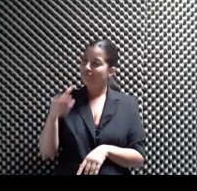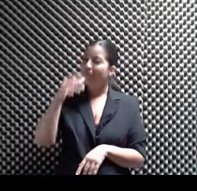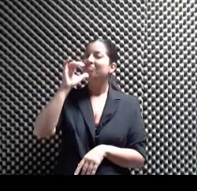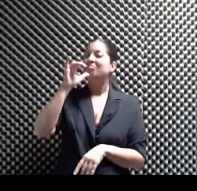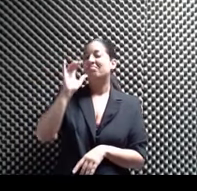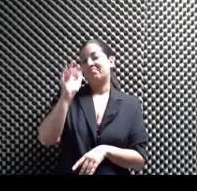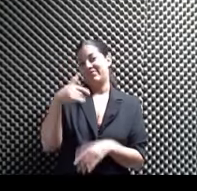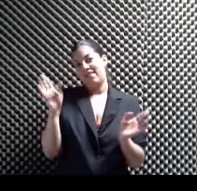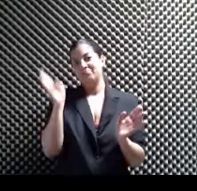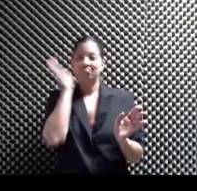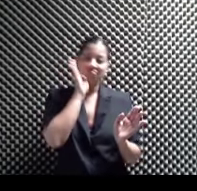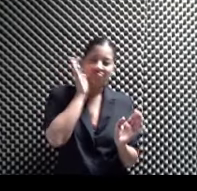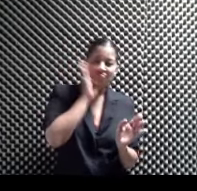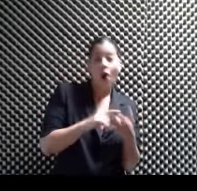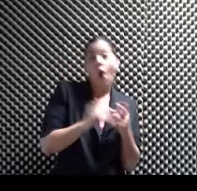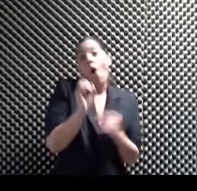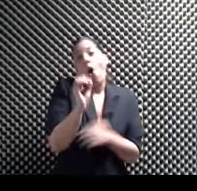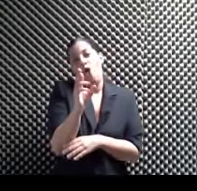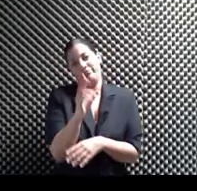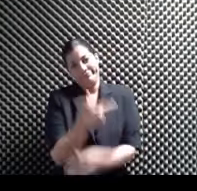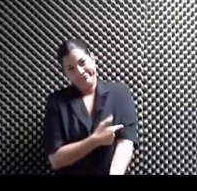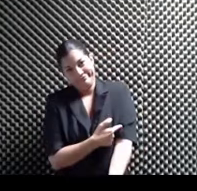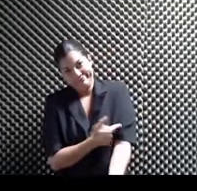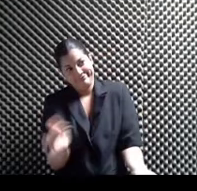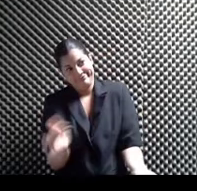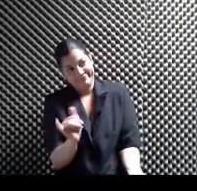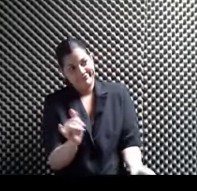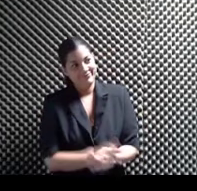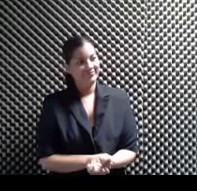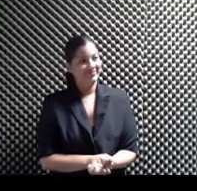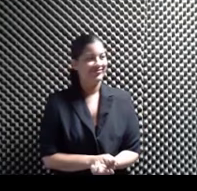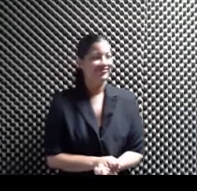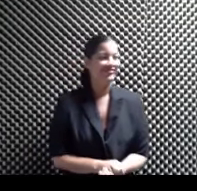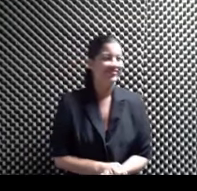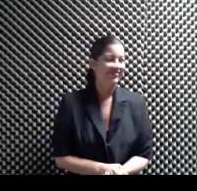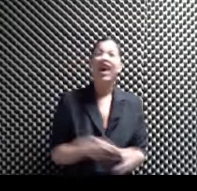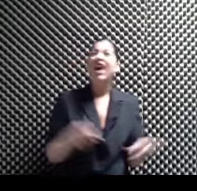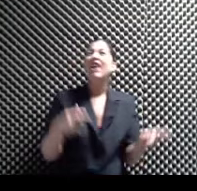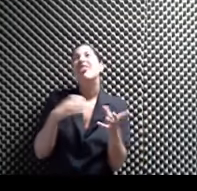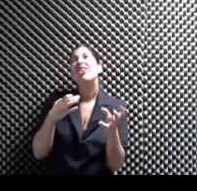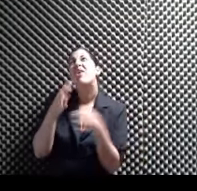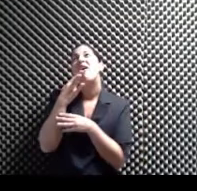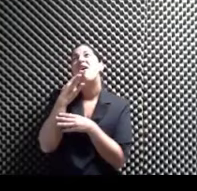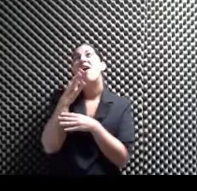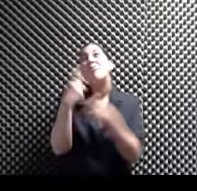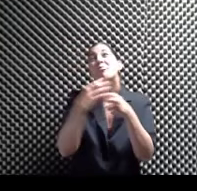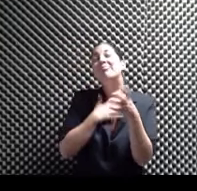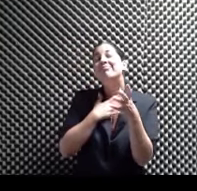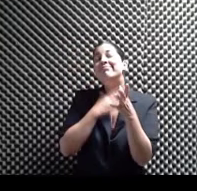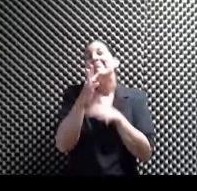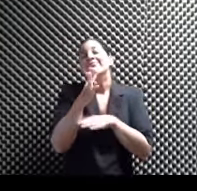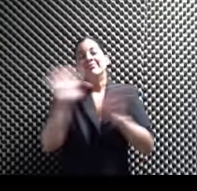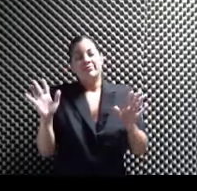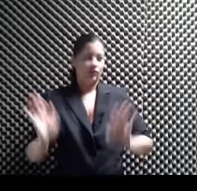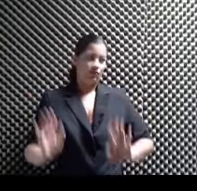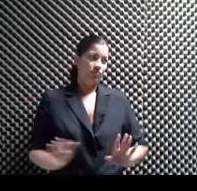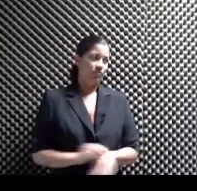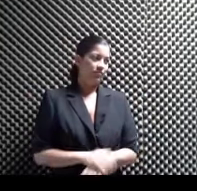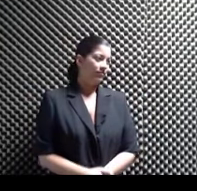su traguito Su Coca-Cola Yo no quiero hablar Yo de mi problema Y ahí se ahogar las penas Se abre el micrófono Claro